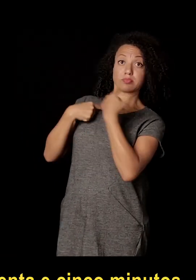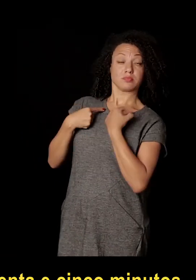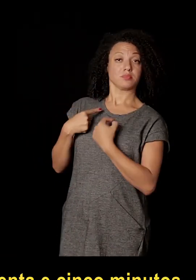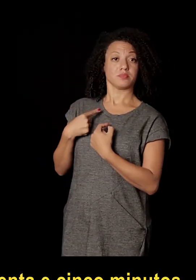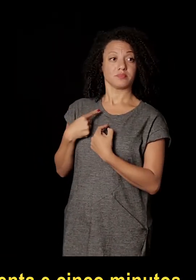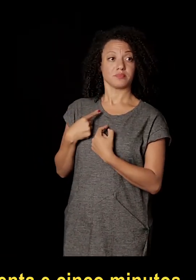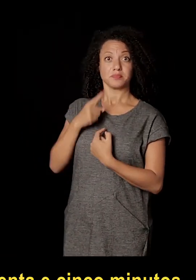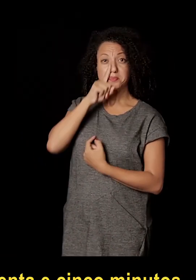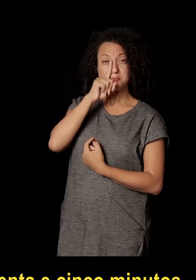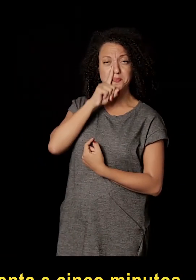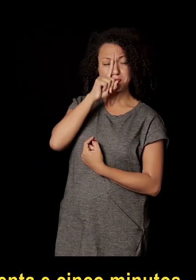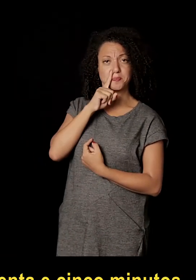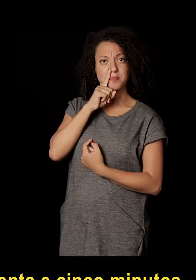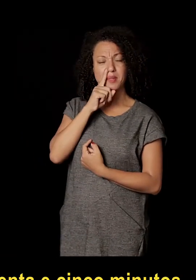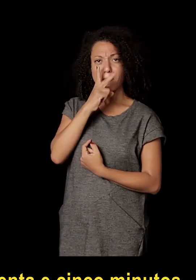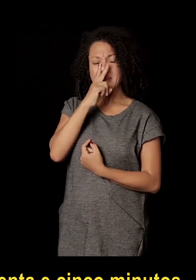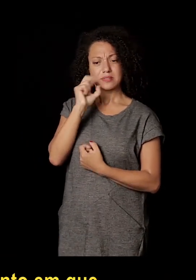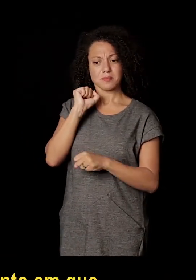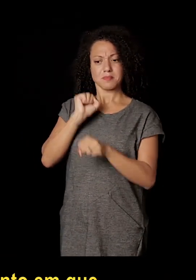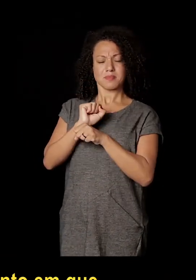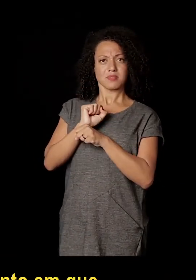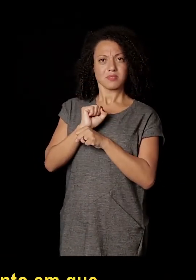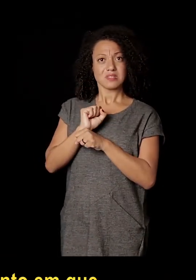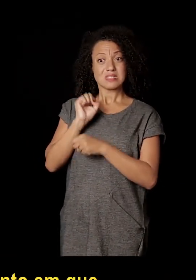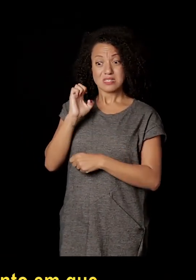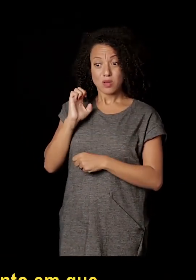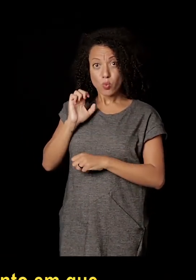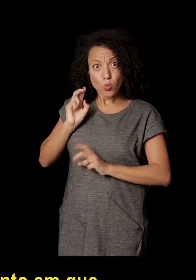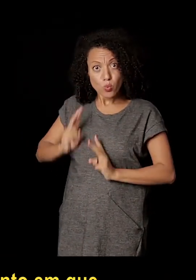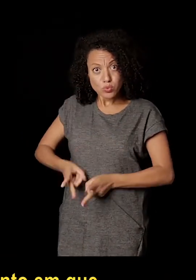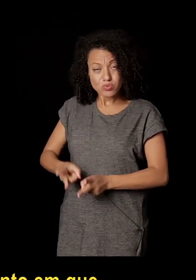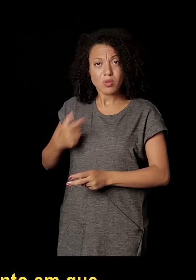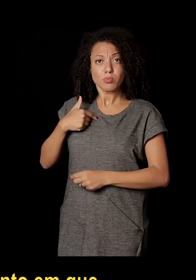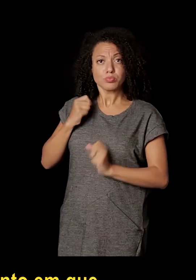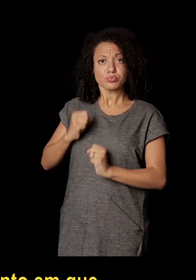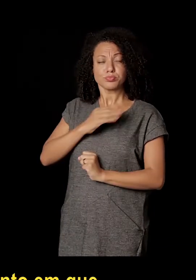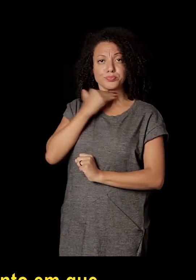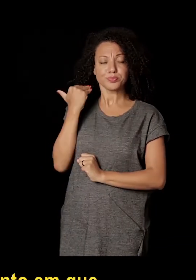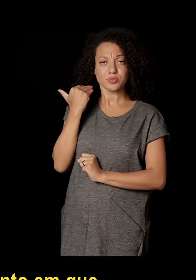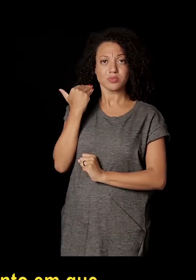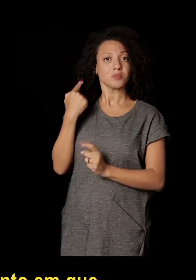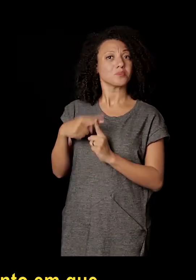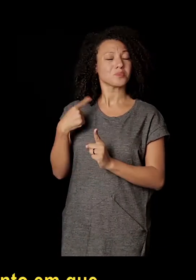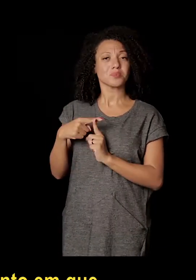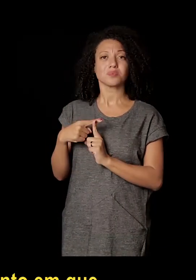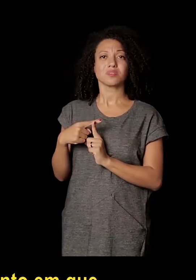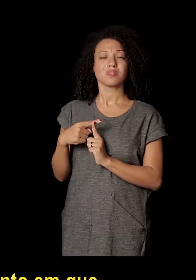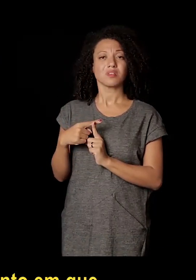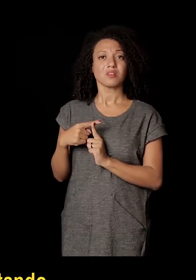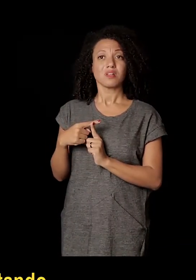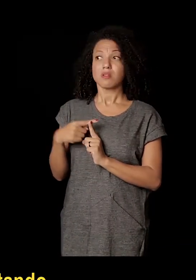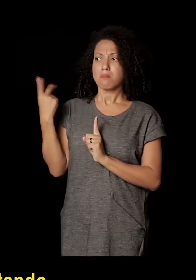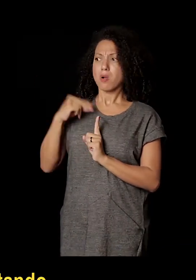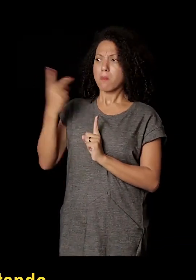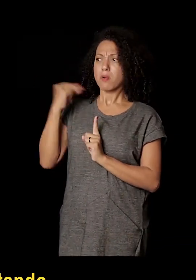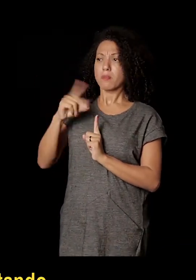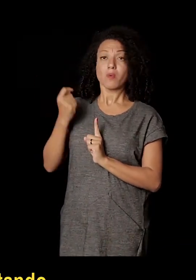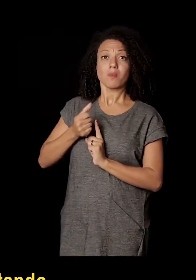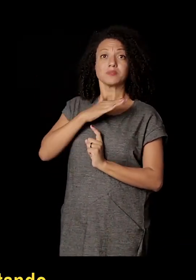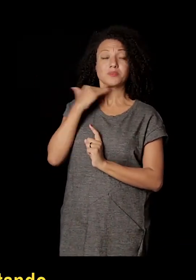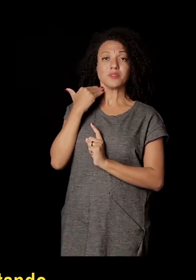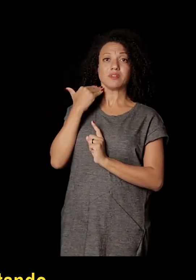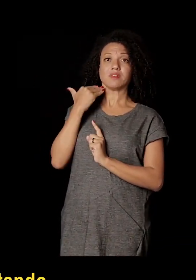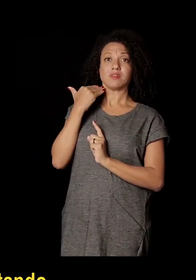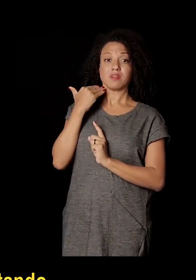de insultos, de amenazas. Fue como haberme parado en un punto en el que si regresaba a ver, me moría, porque estuvo a punto de